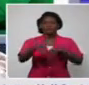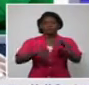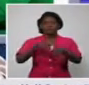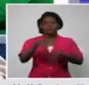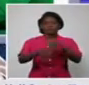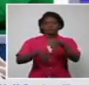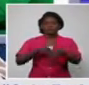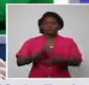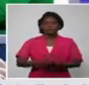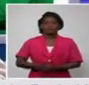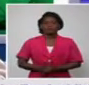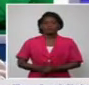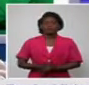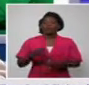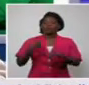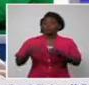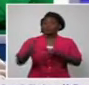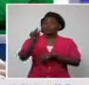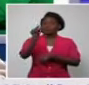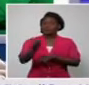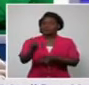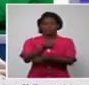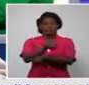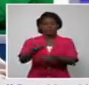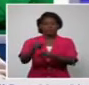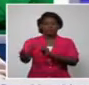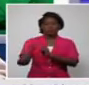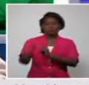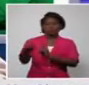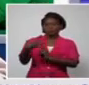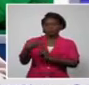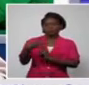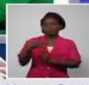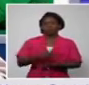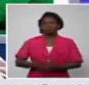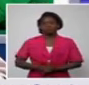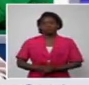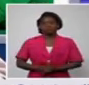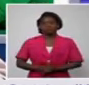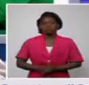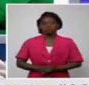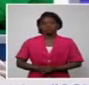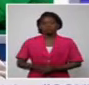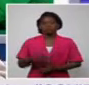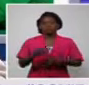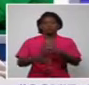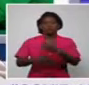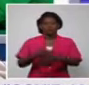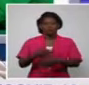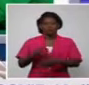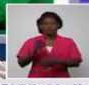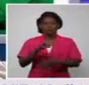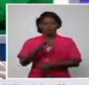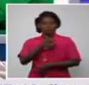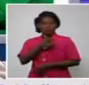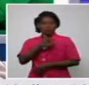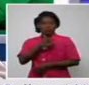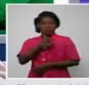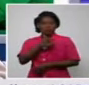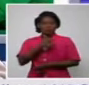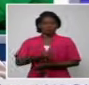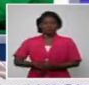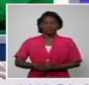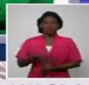Contacto de caso confirmado previamente también, con una cardiopatía isquémica y una enfermedad renal